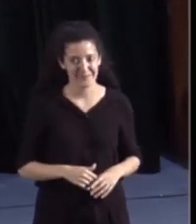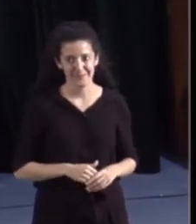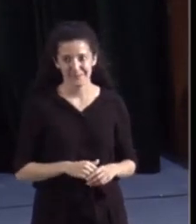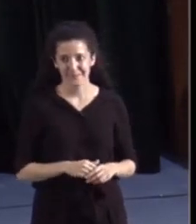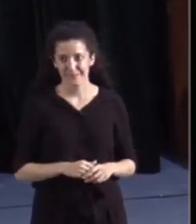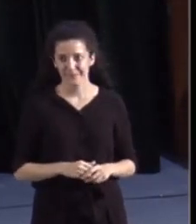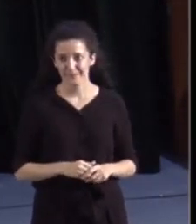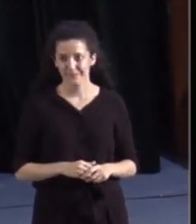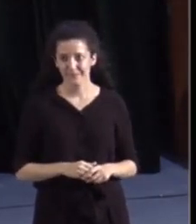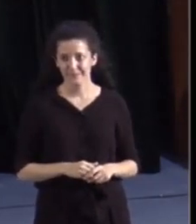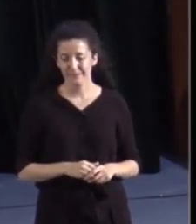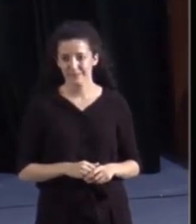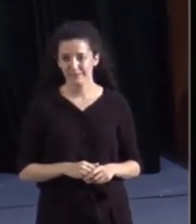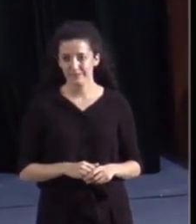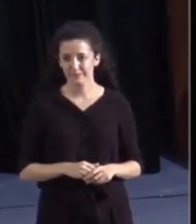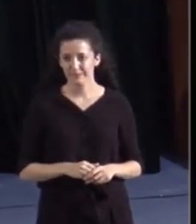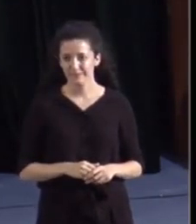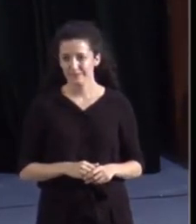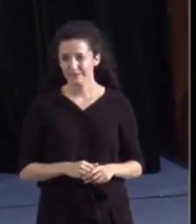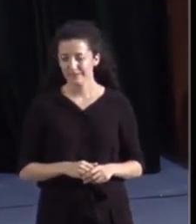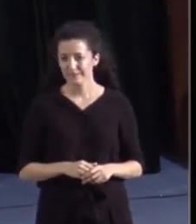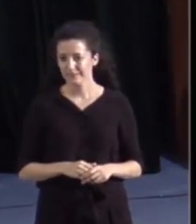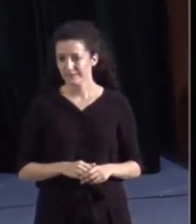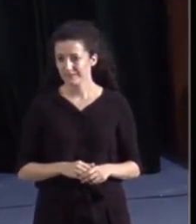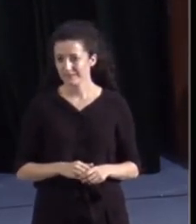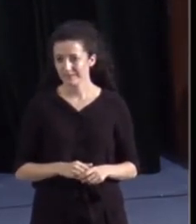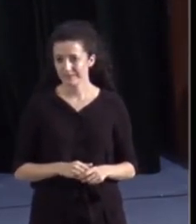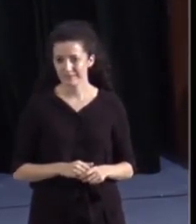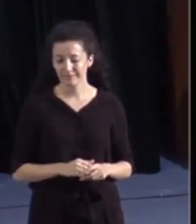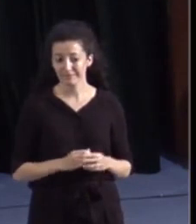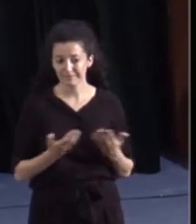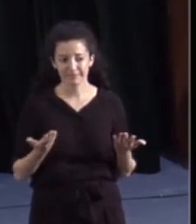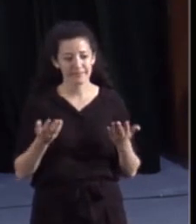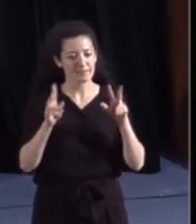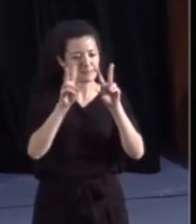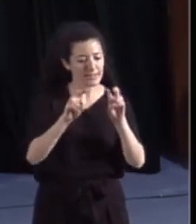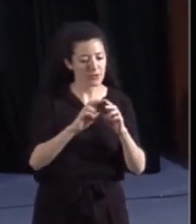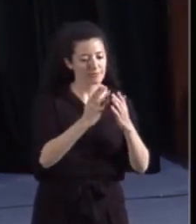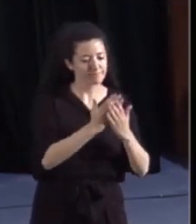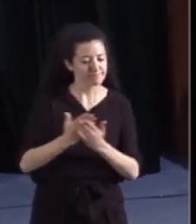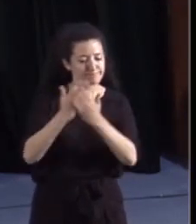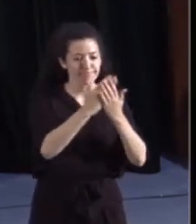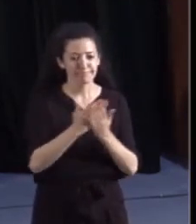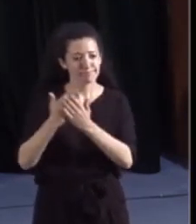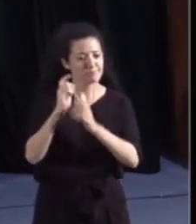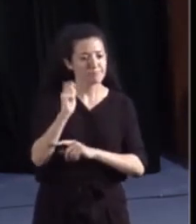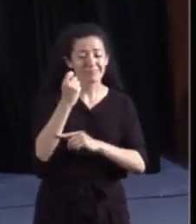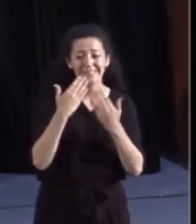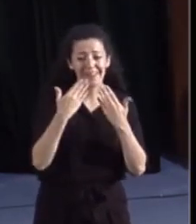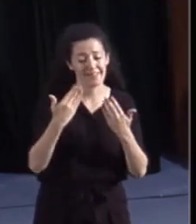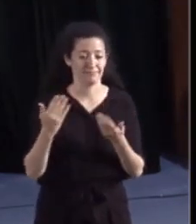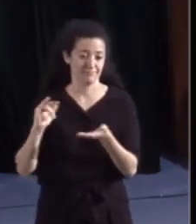Bueno, como siempre, ¿no? Toda la investigación se hace gracias a proyectos